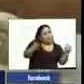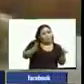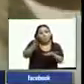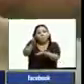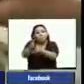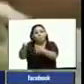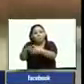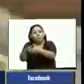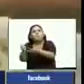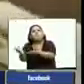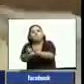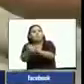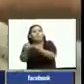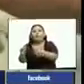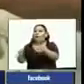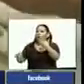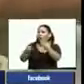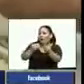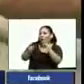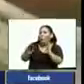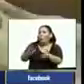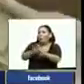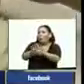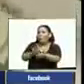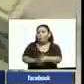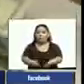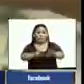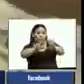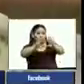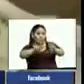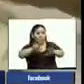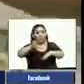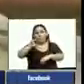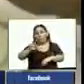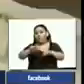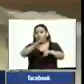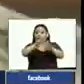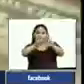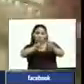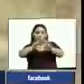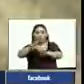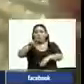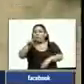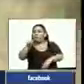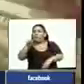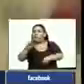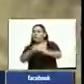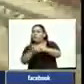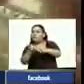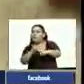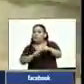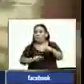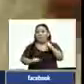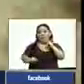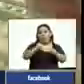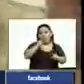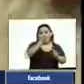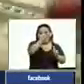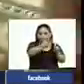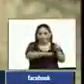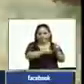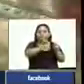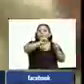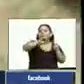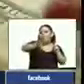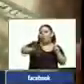presupuesto del próximo año, el cual es de 83.5 millones de dólares. El jefe fiscal ha dicho de